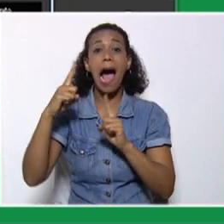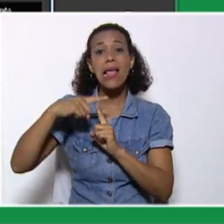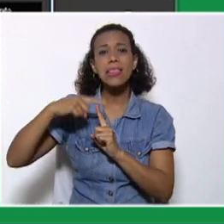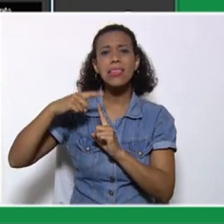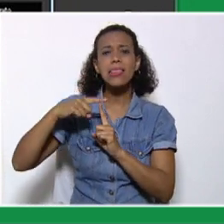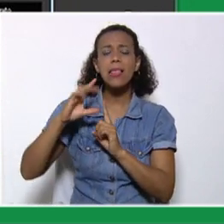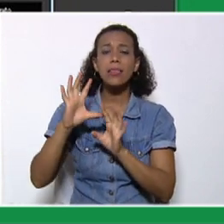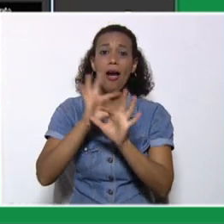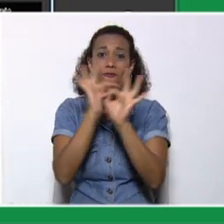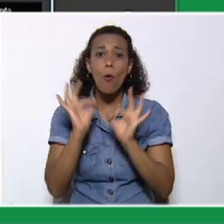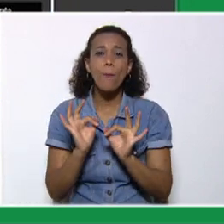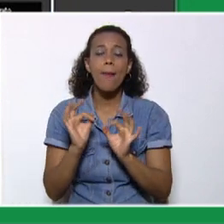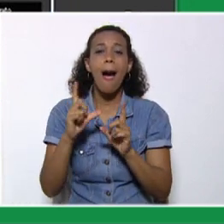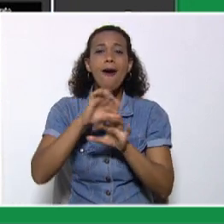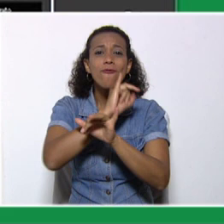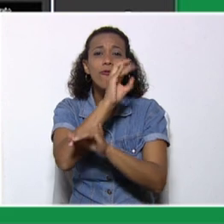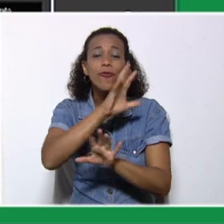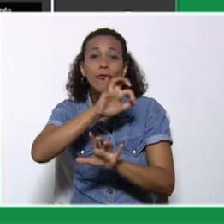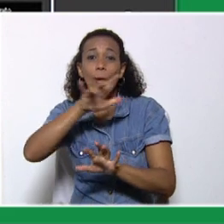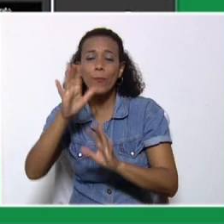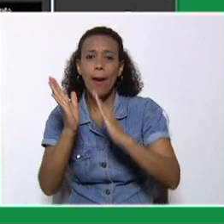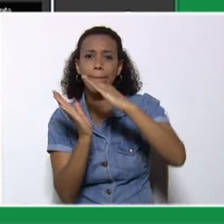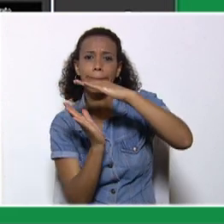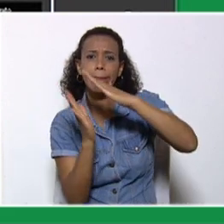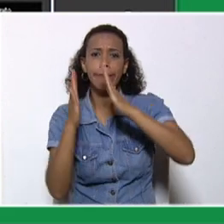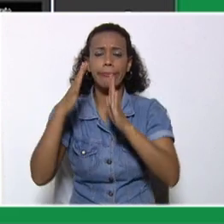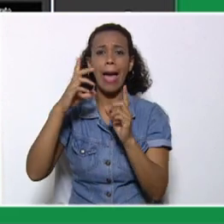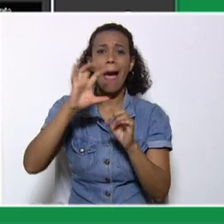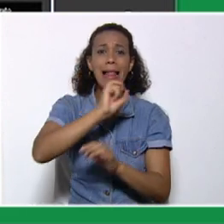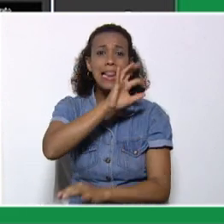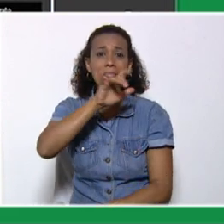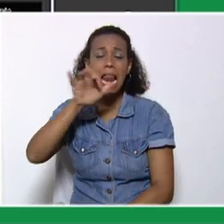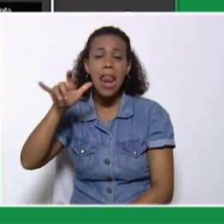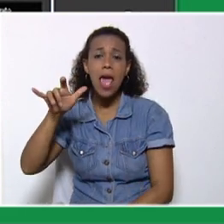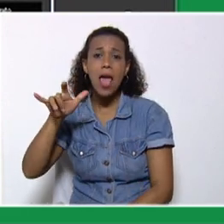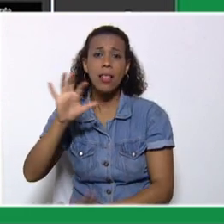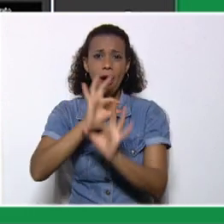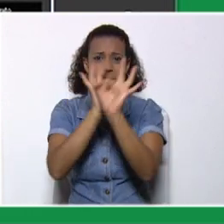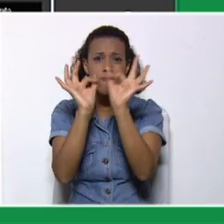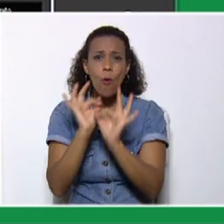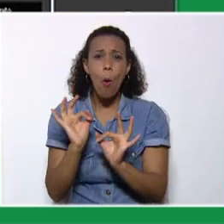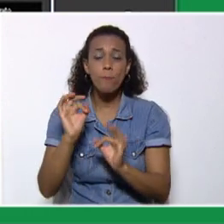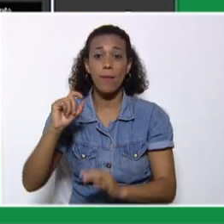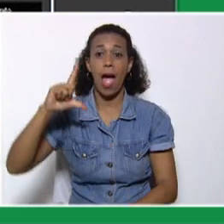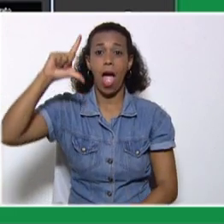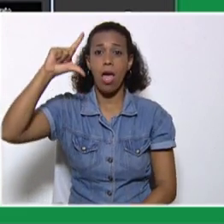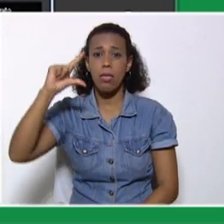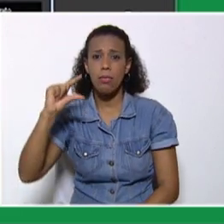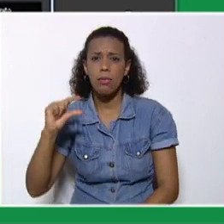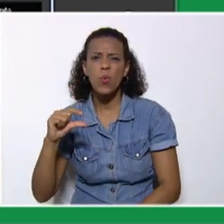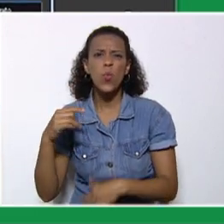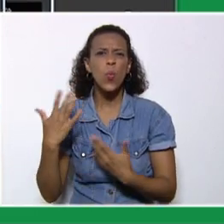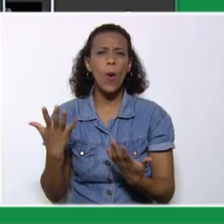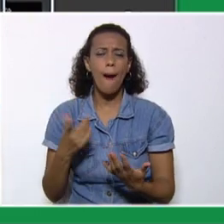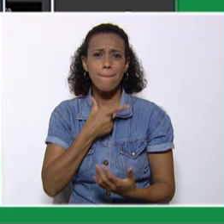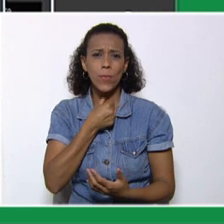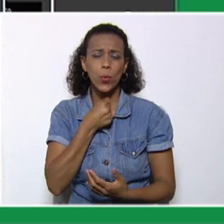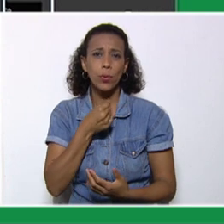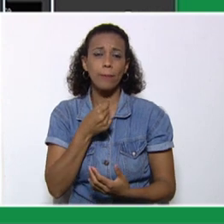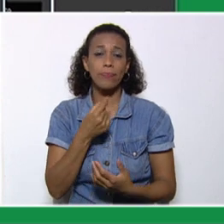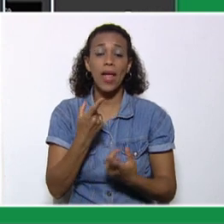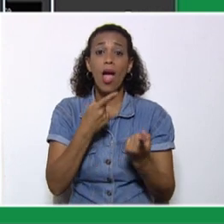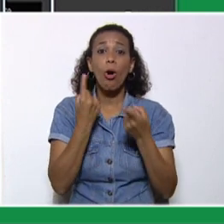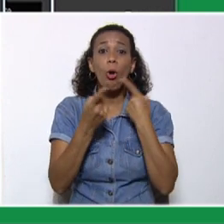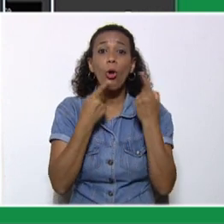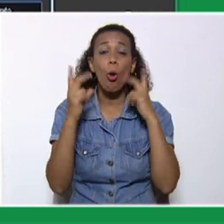fondo, cómo cambiar la fuente. Le damos opción, tipo de letra, estilo y el tamaño, el color